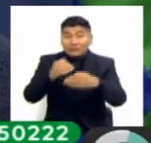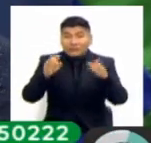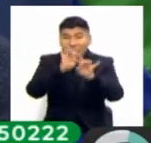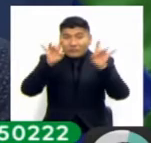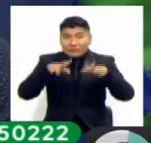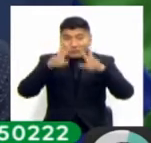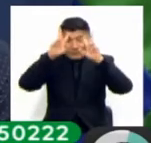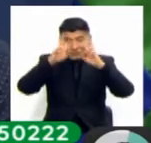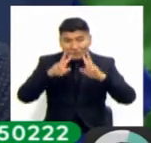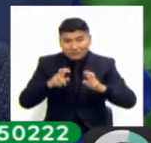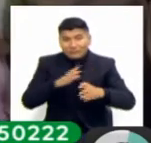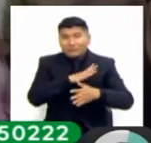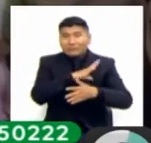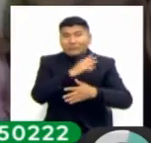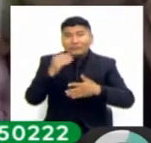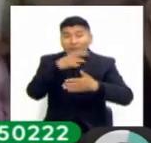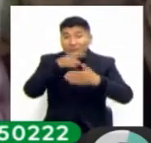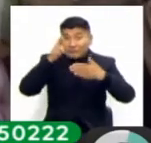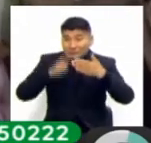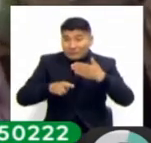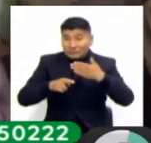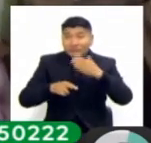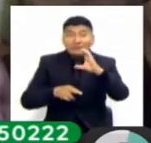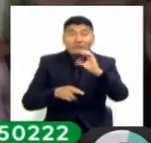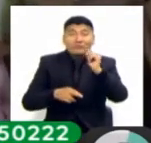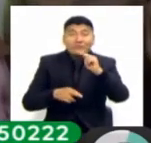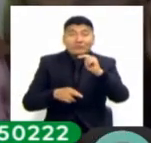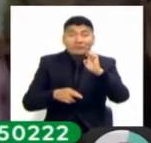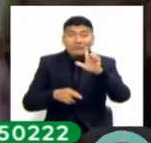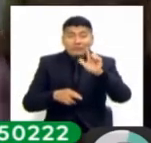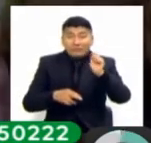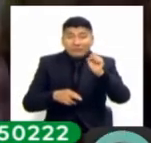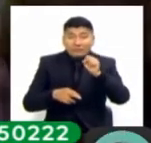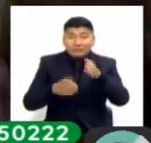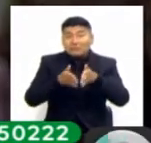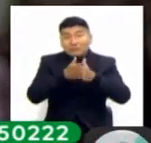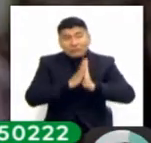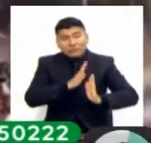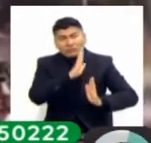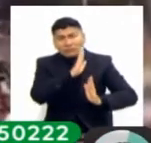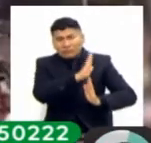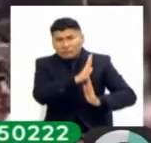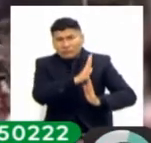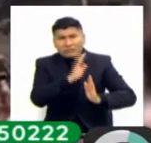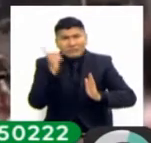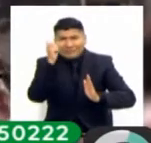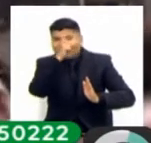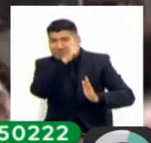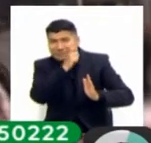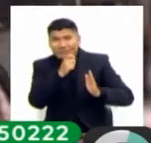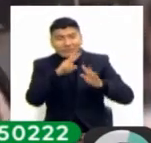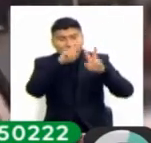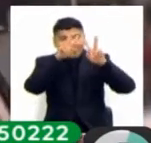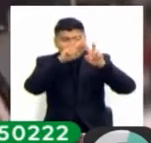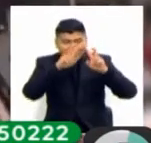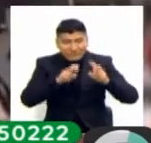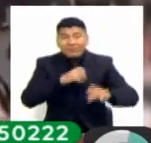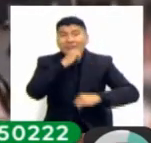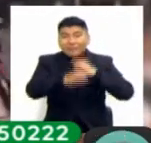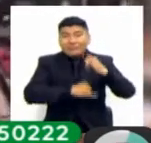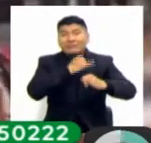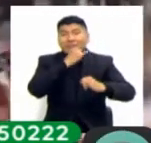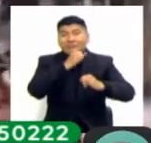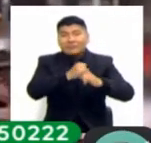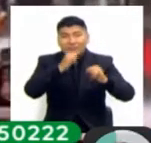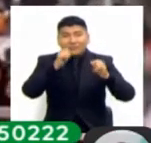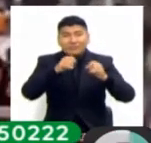auditoría y el resultado. Canelas cuestionó el doble discurso de Carlos Mesa sobre la realización de una auditoría internacional a las